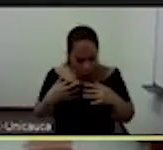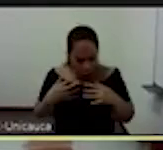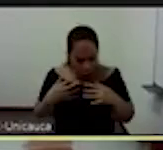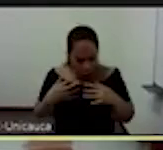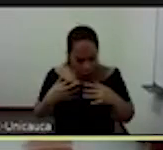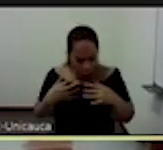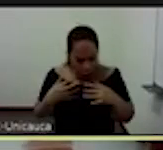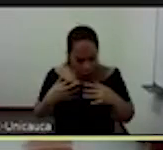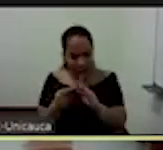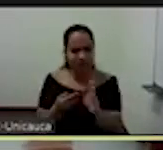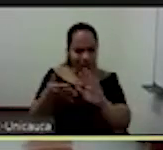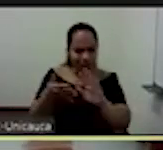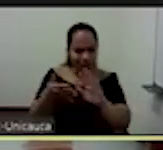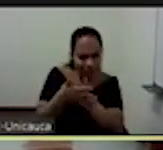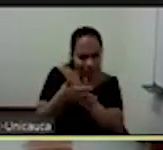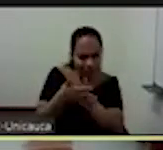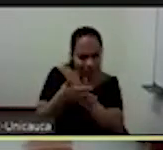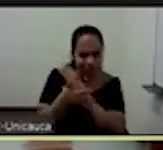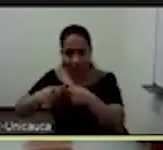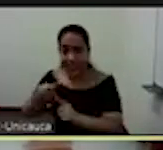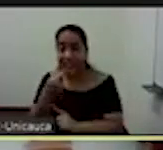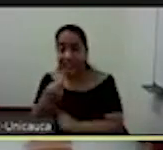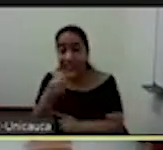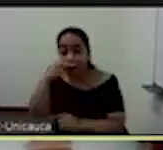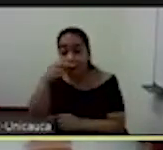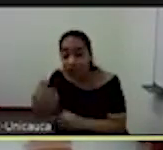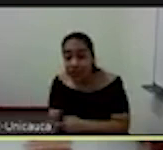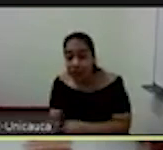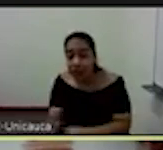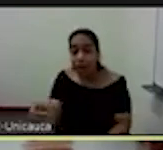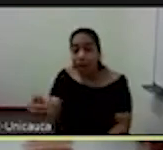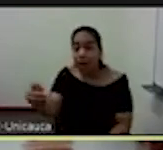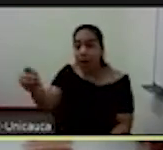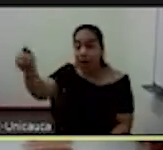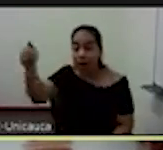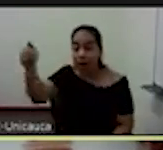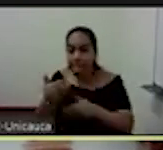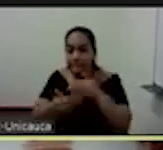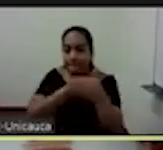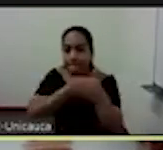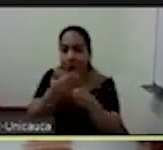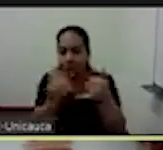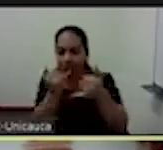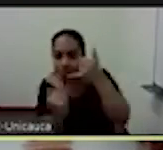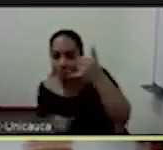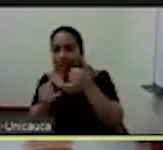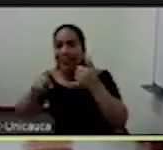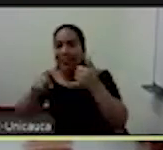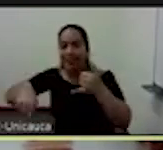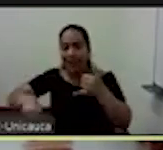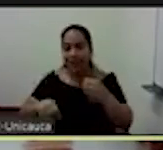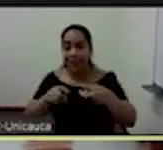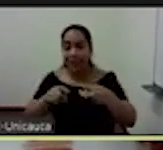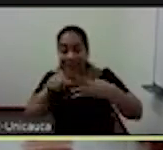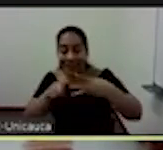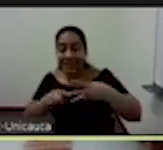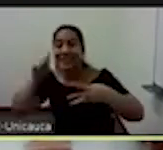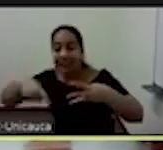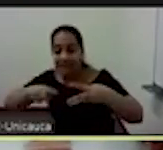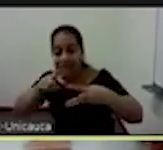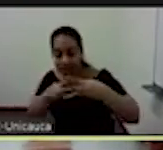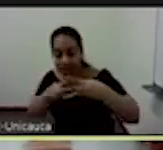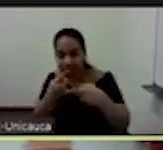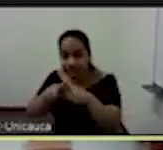niñas inician en el tejido desde el proceso de hilado y deben tejer 3 pares de jigras, y así se